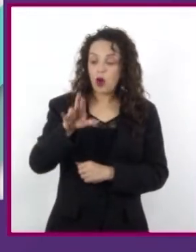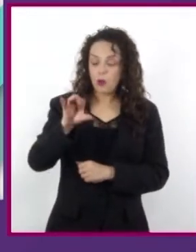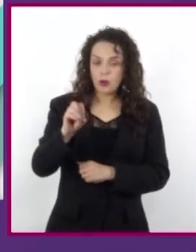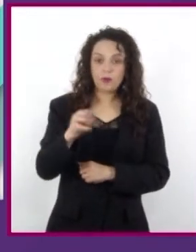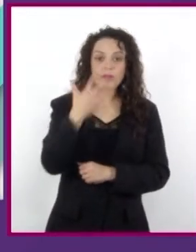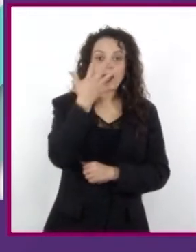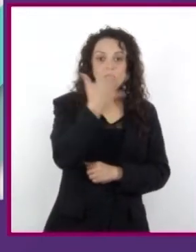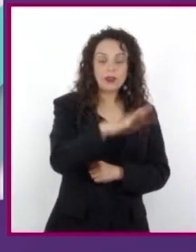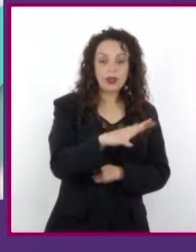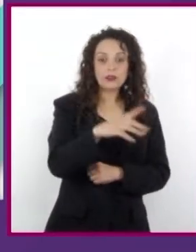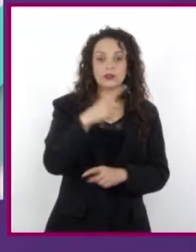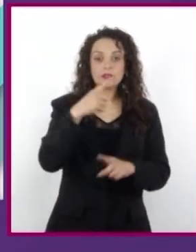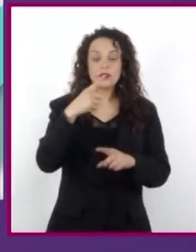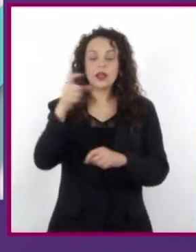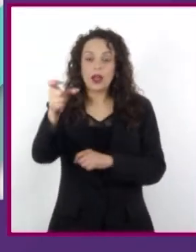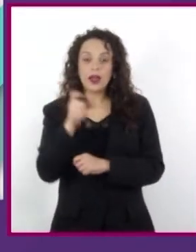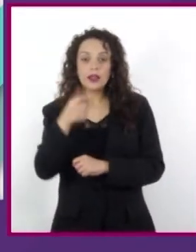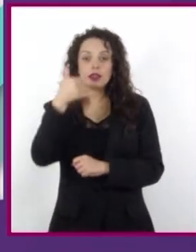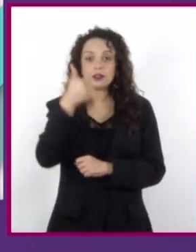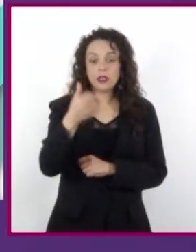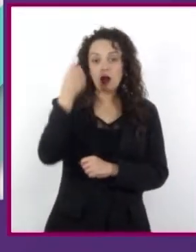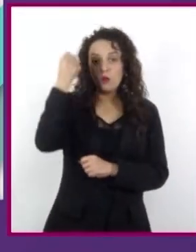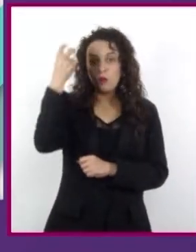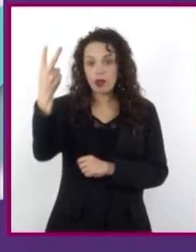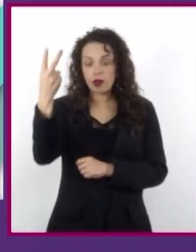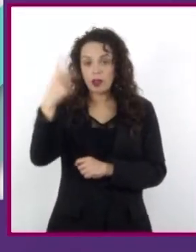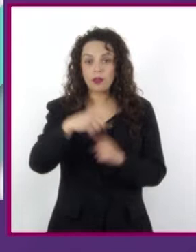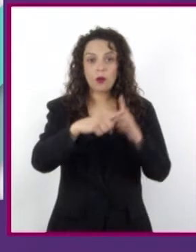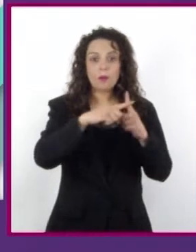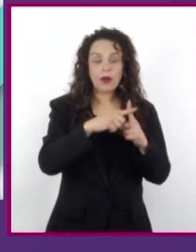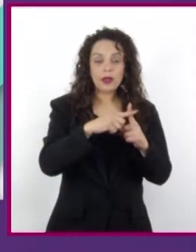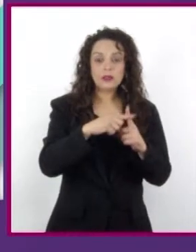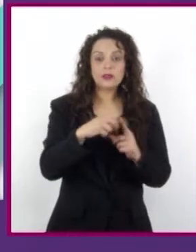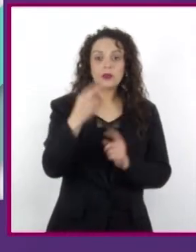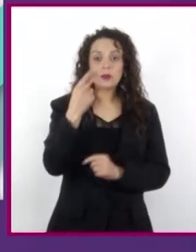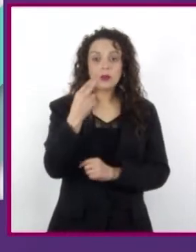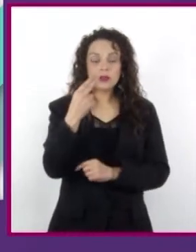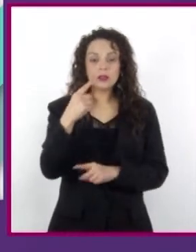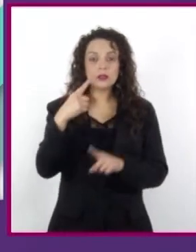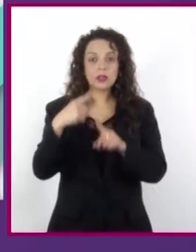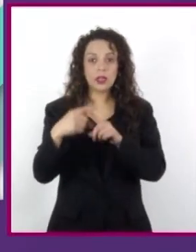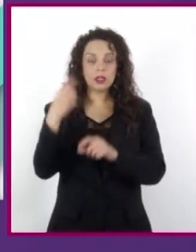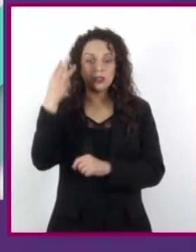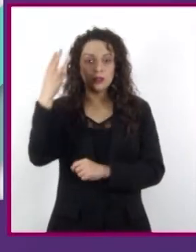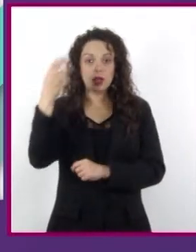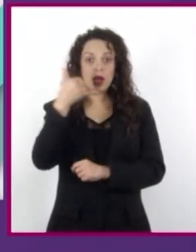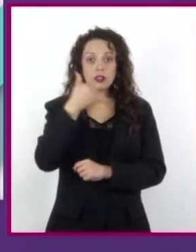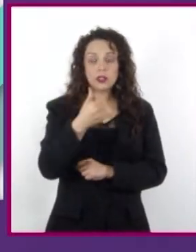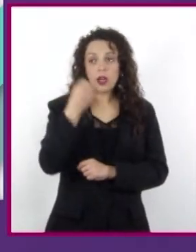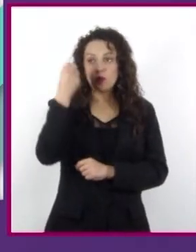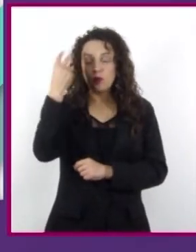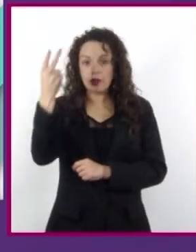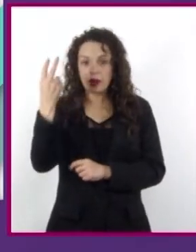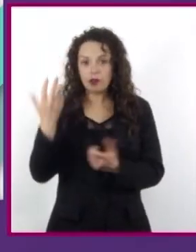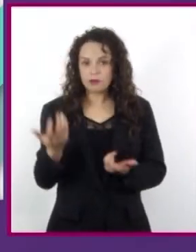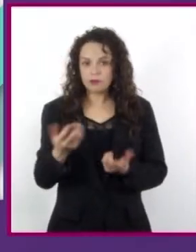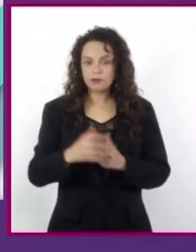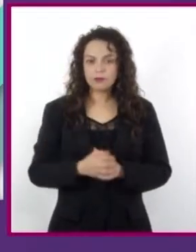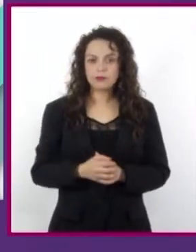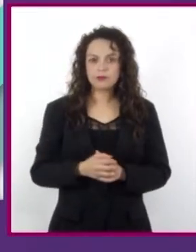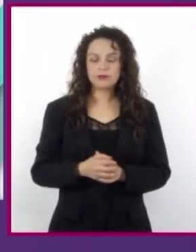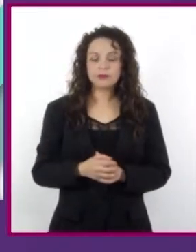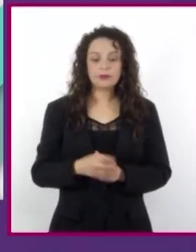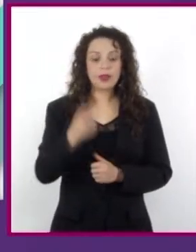10xy al cuadrado más 25x al cubo y al cuadrado. Y lo que haremos será tomar